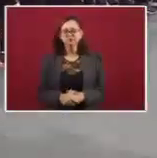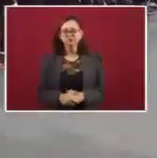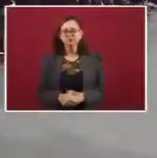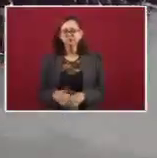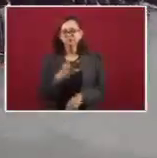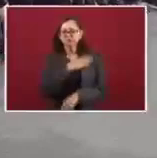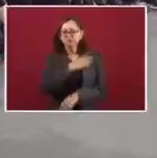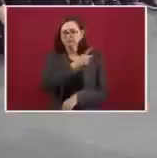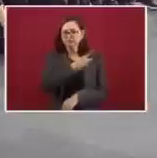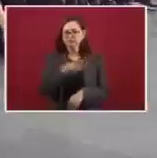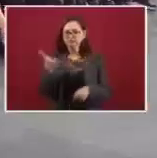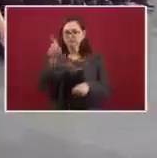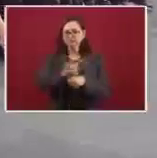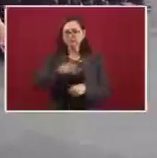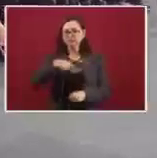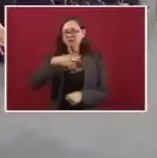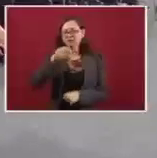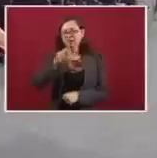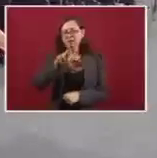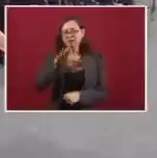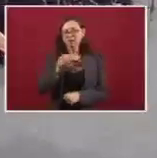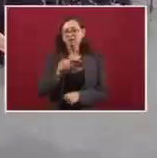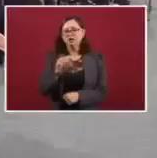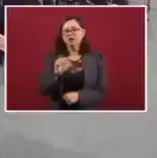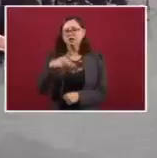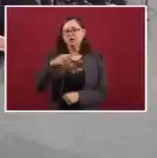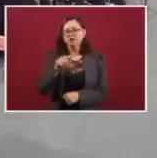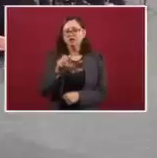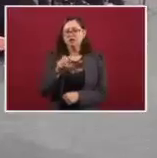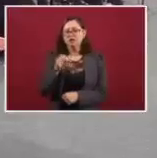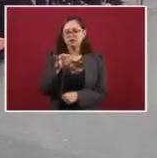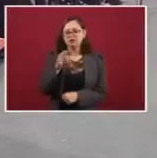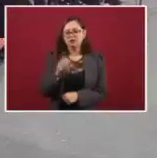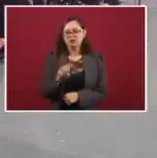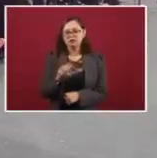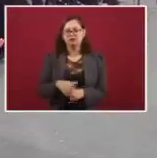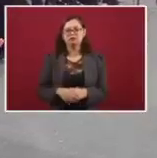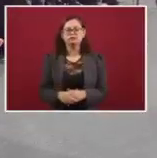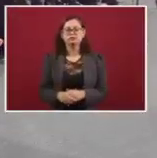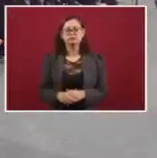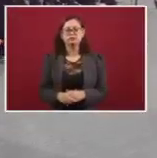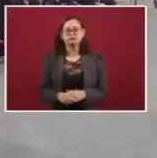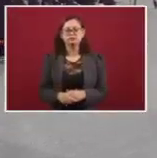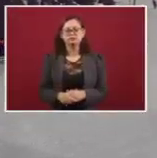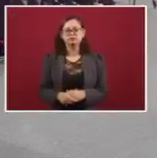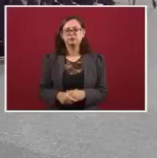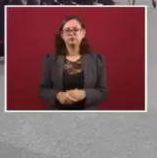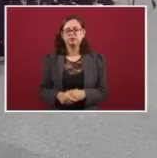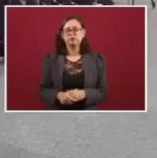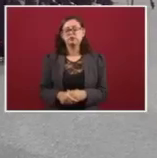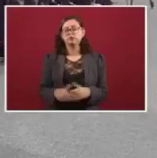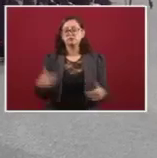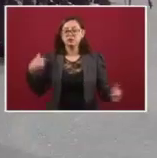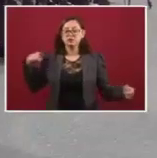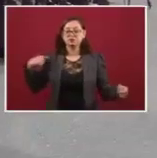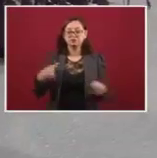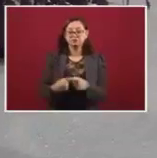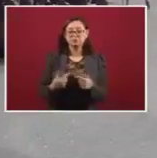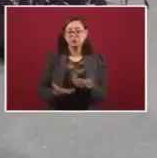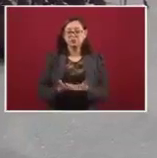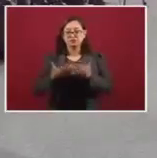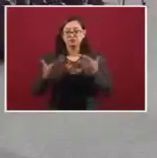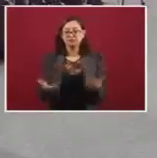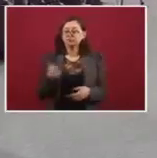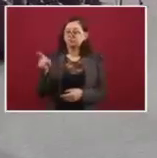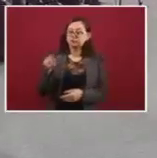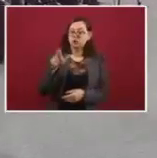Buenos días, presidente. Marco Antonio Olvera, corresponsal de Radio Latino California en México. Presidente, a la fecha Romero de Champs sigue siendo el